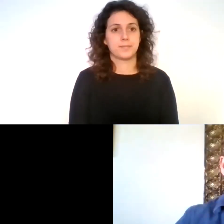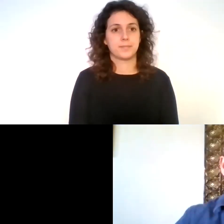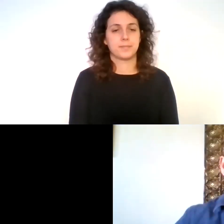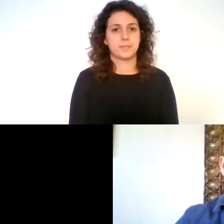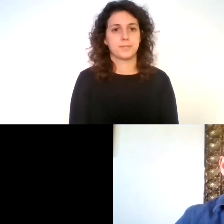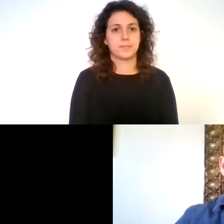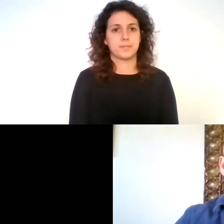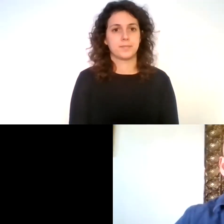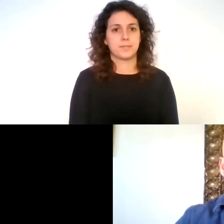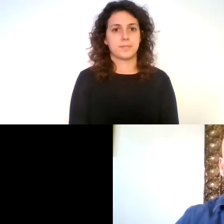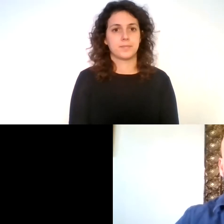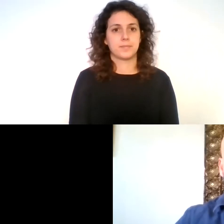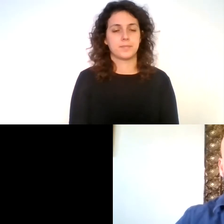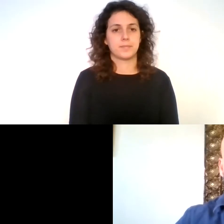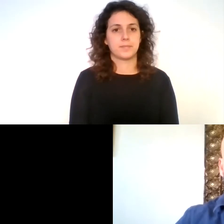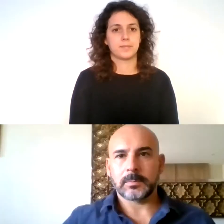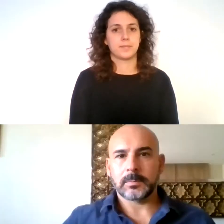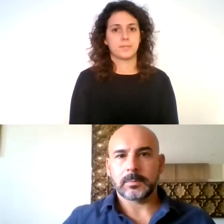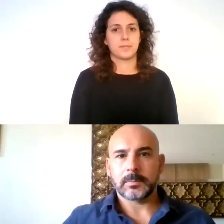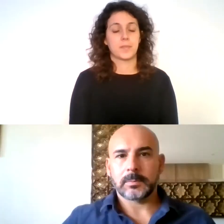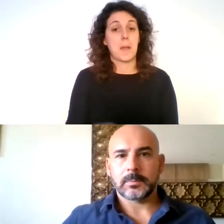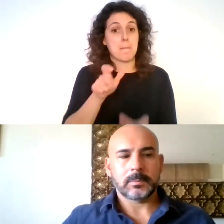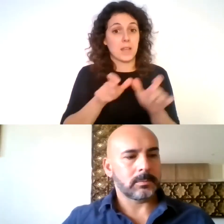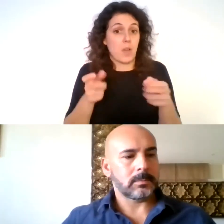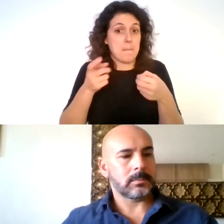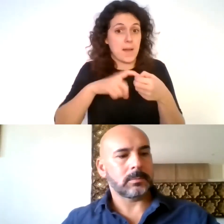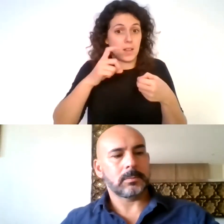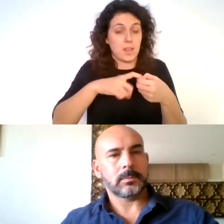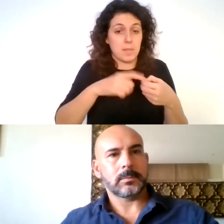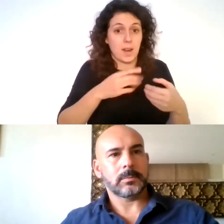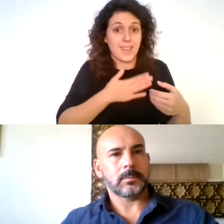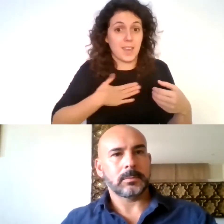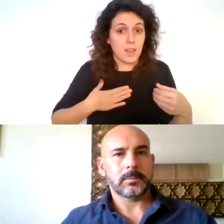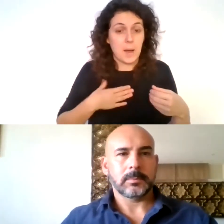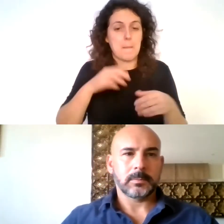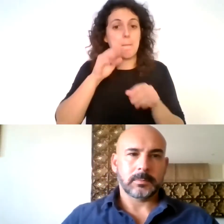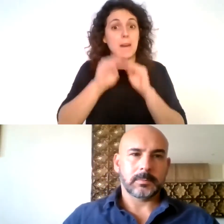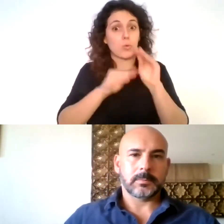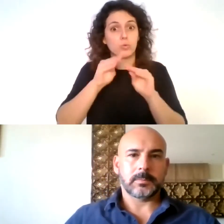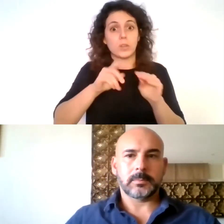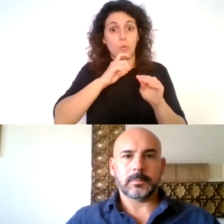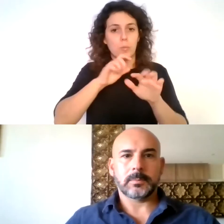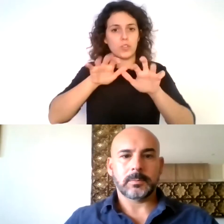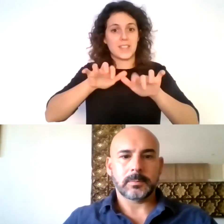To everyone is participating. Que quiera participar, que mande sus preguntas por el chat, por